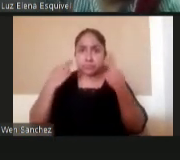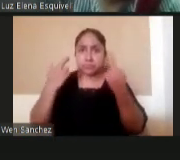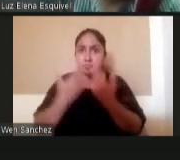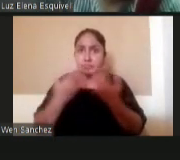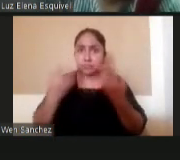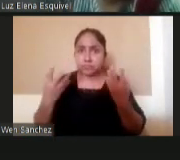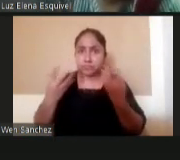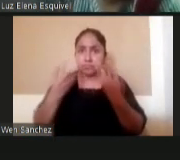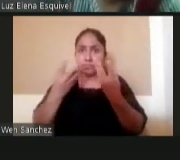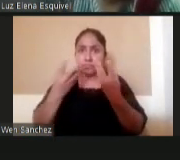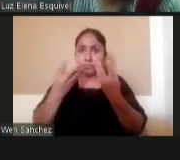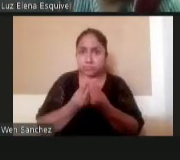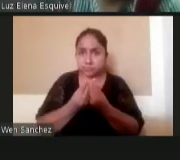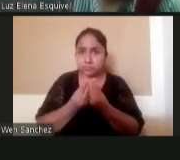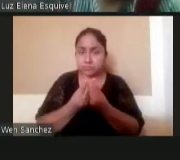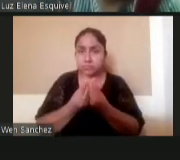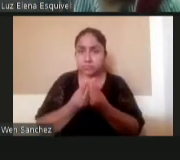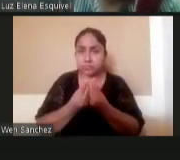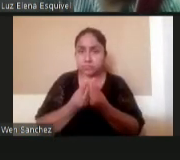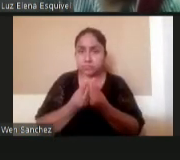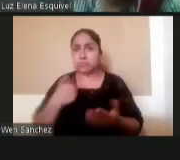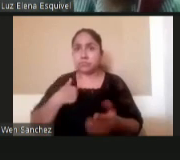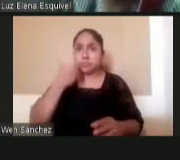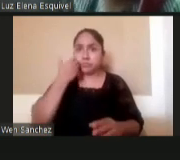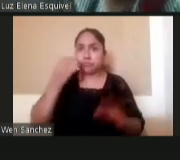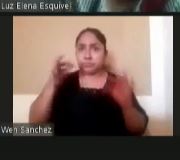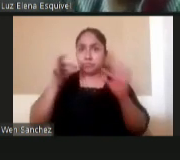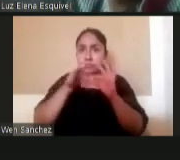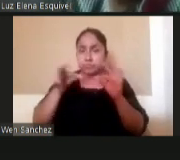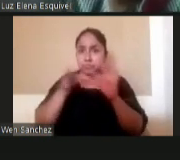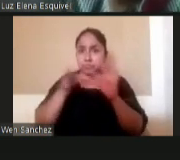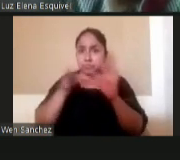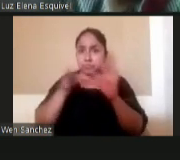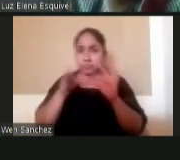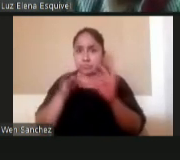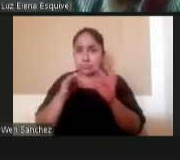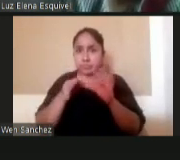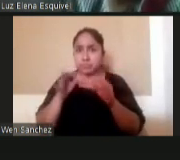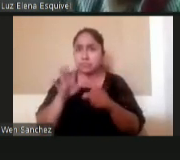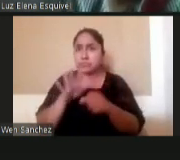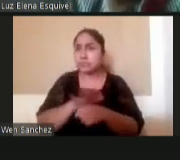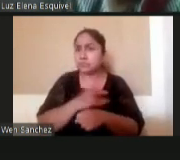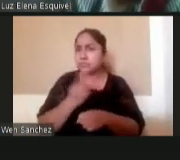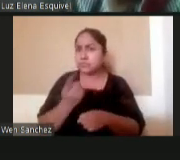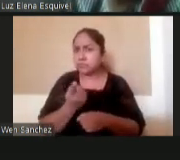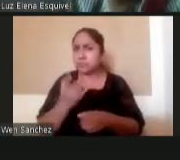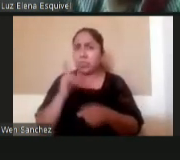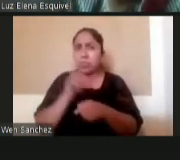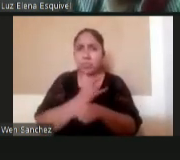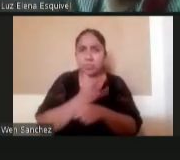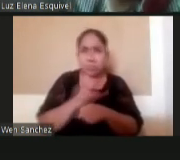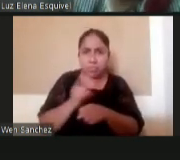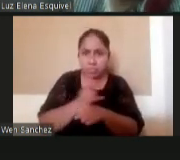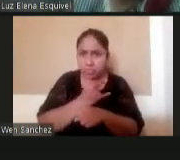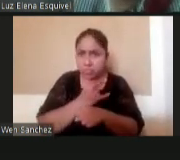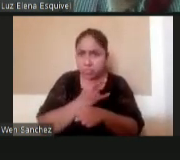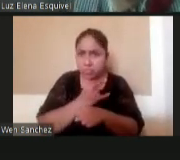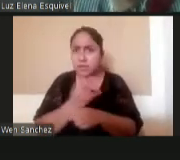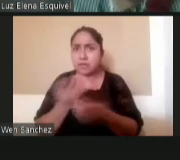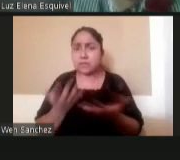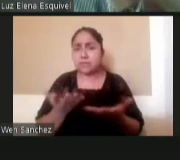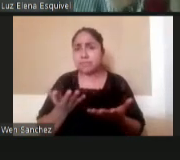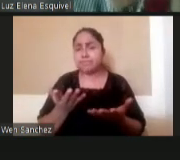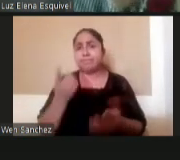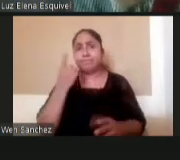observaciones, el por qué está habiendo tan mal servicio. Hablé